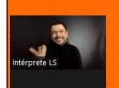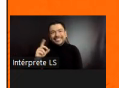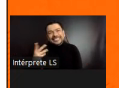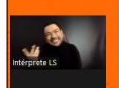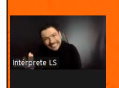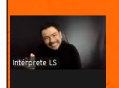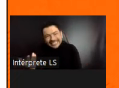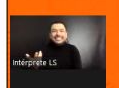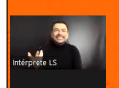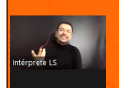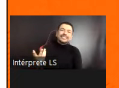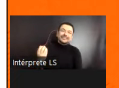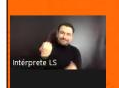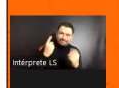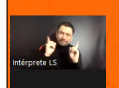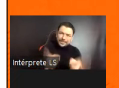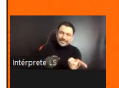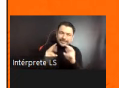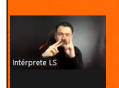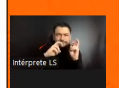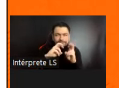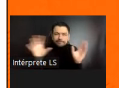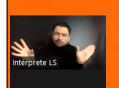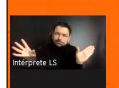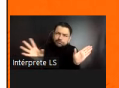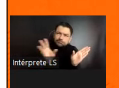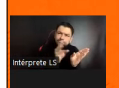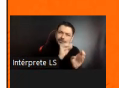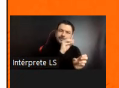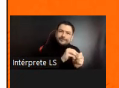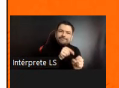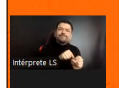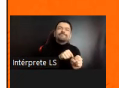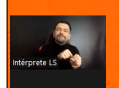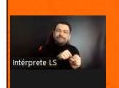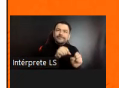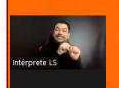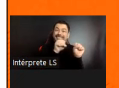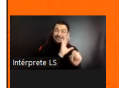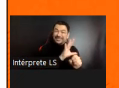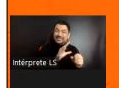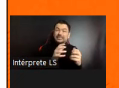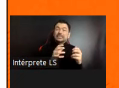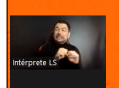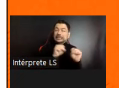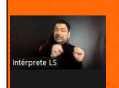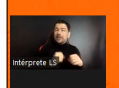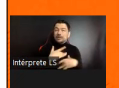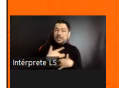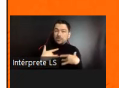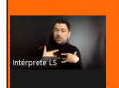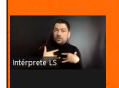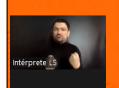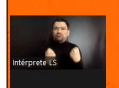diapositivas. Hablando en general, sabemos que los sistemas de salud en su mayoría no están bien preparados. El enfoque es